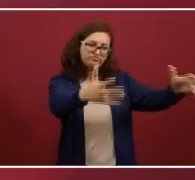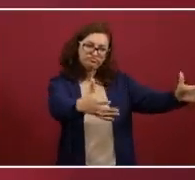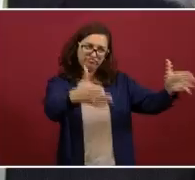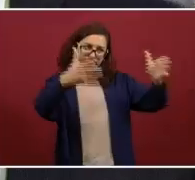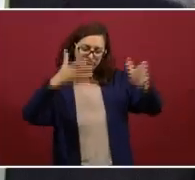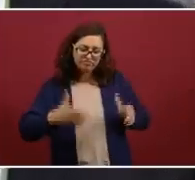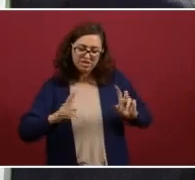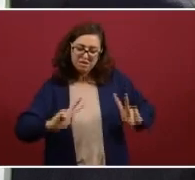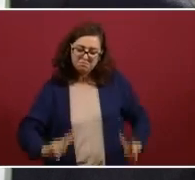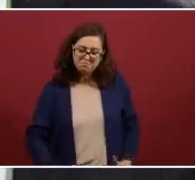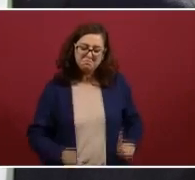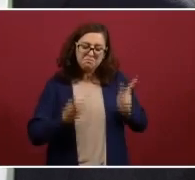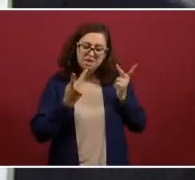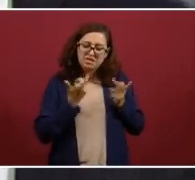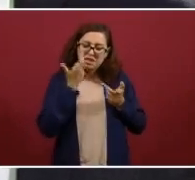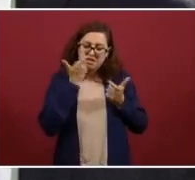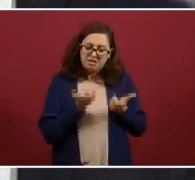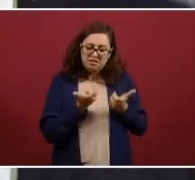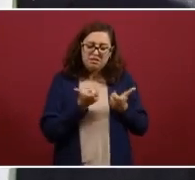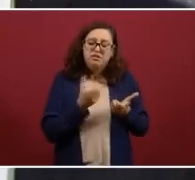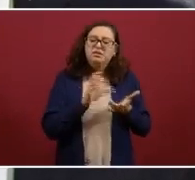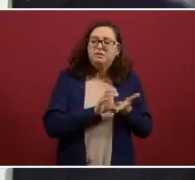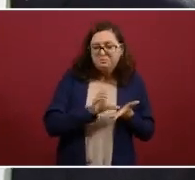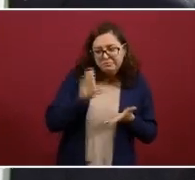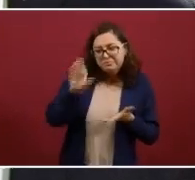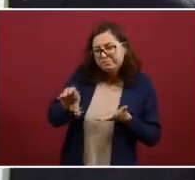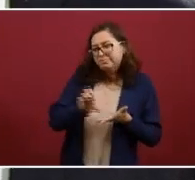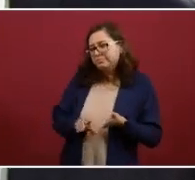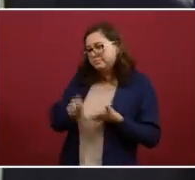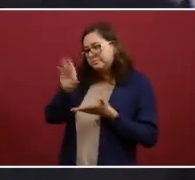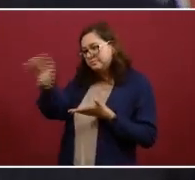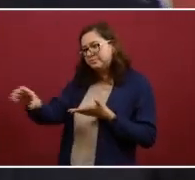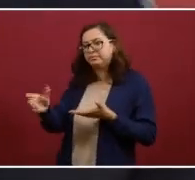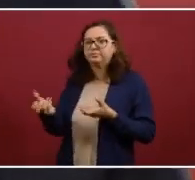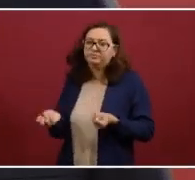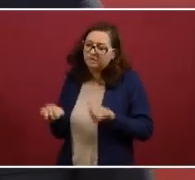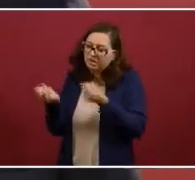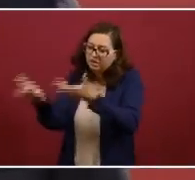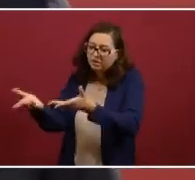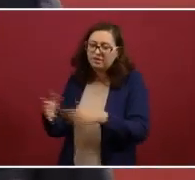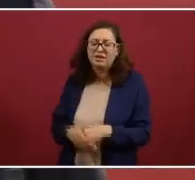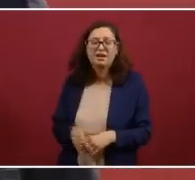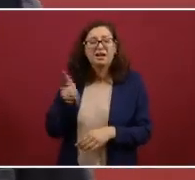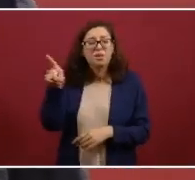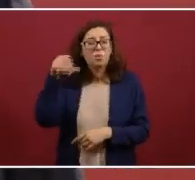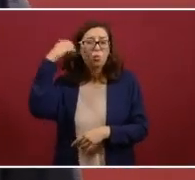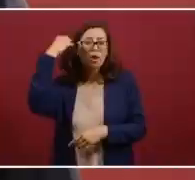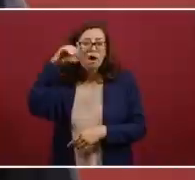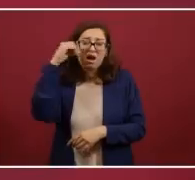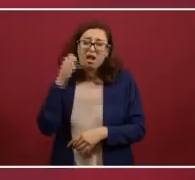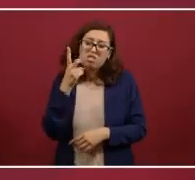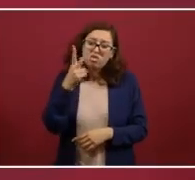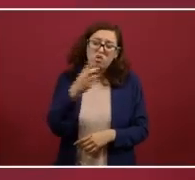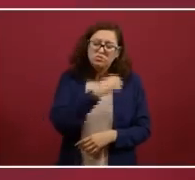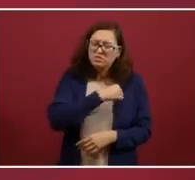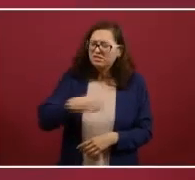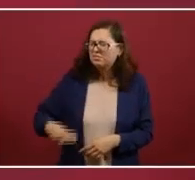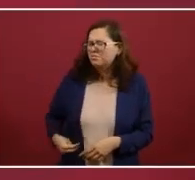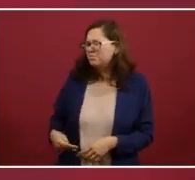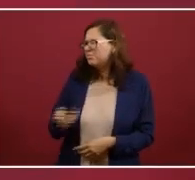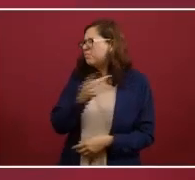pobres, considerados los más pobres de México, en Oaxaca. 2.